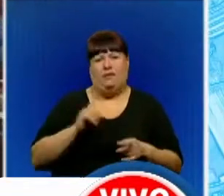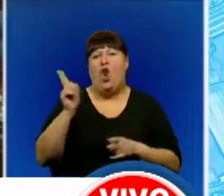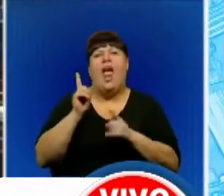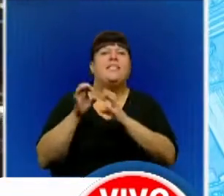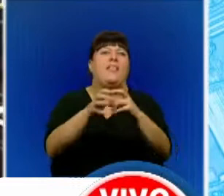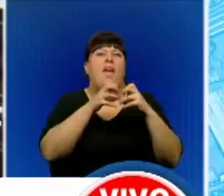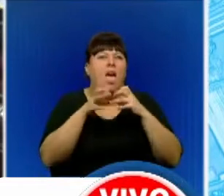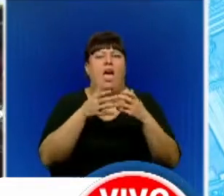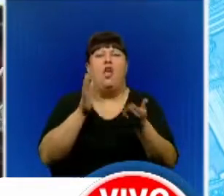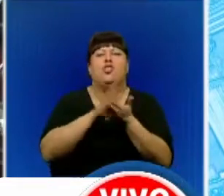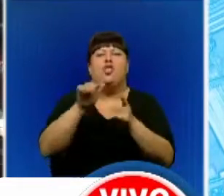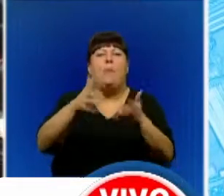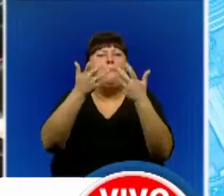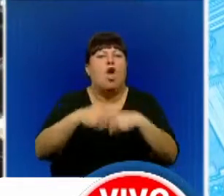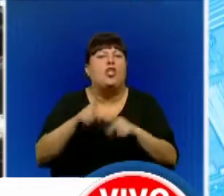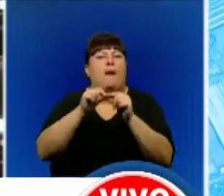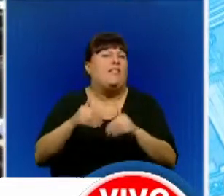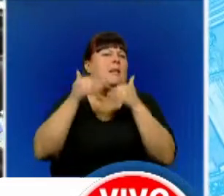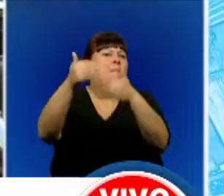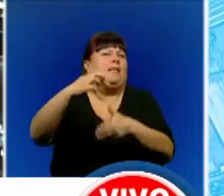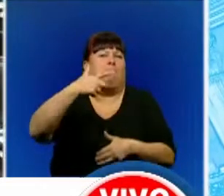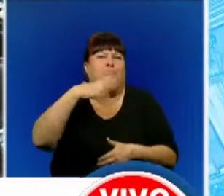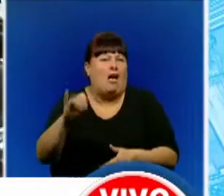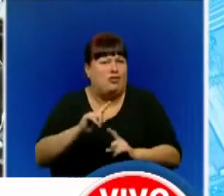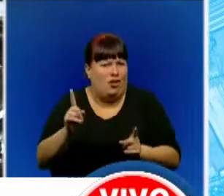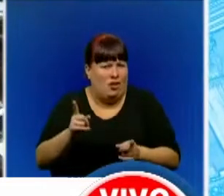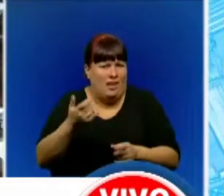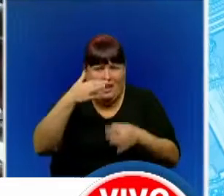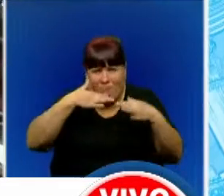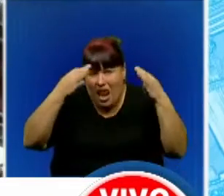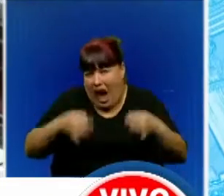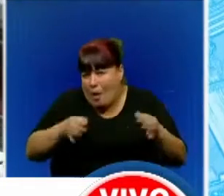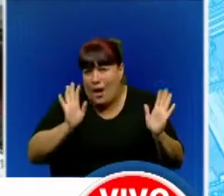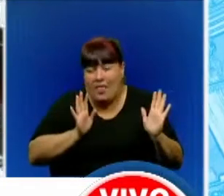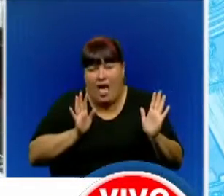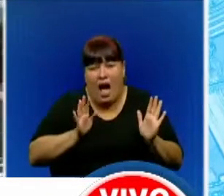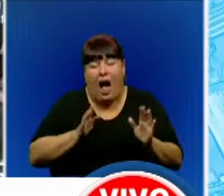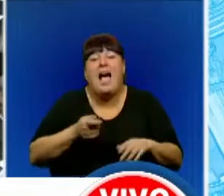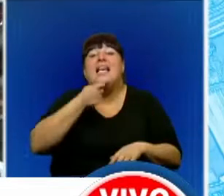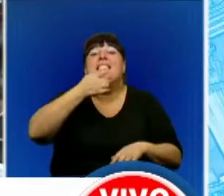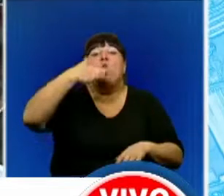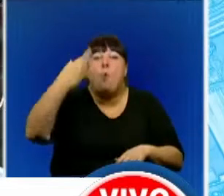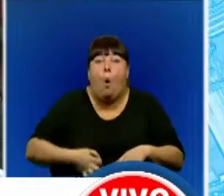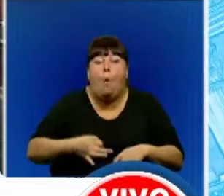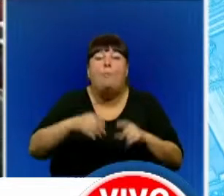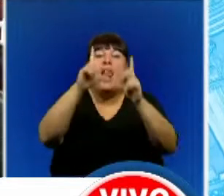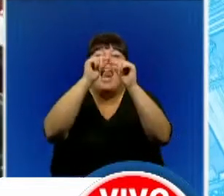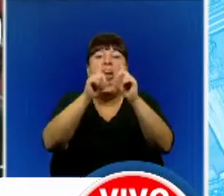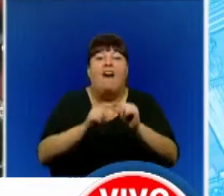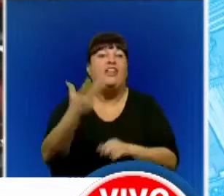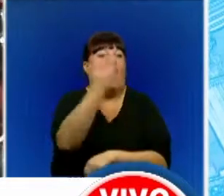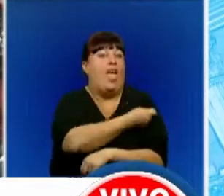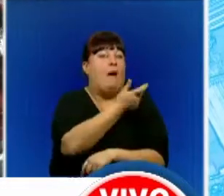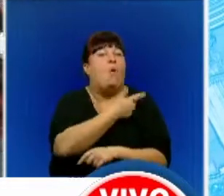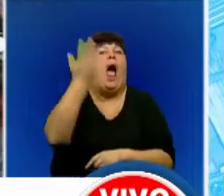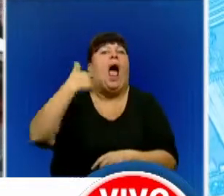estar discutiendo este proyecto de postergación de las PASO si en definitiva se hubiese cumplido con el cronograma de